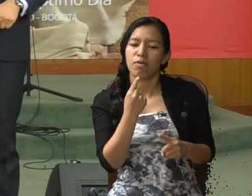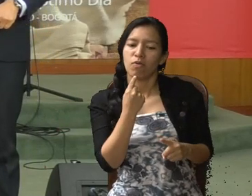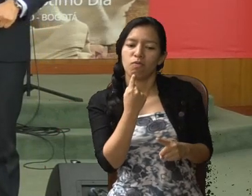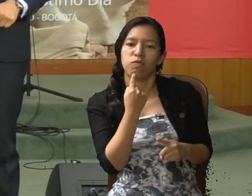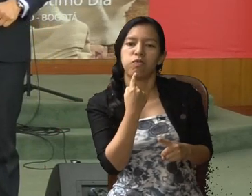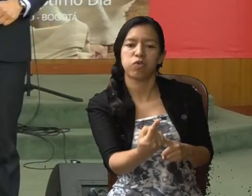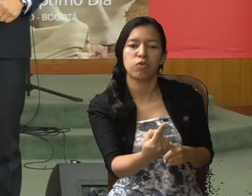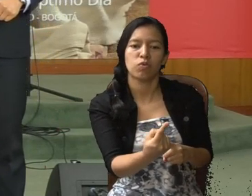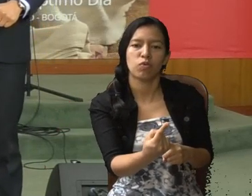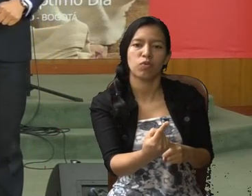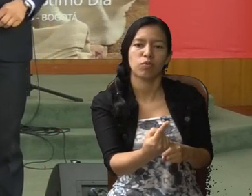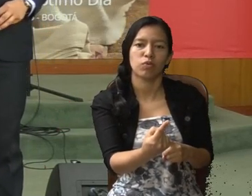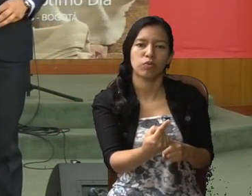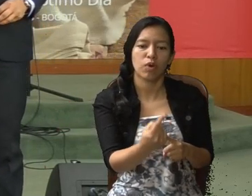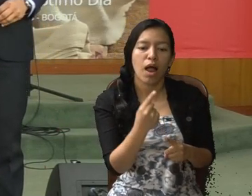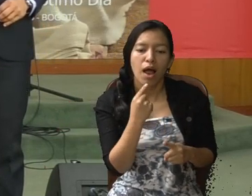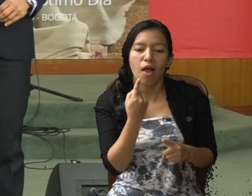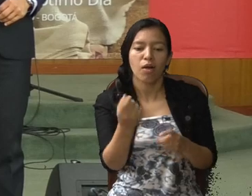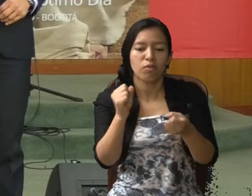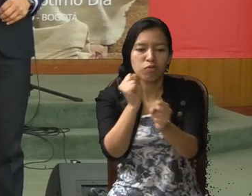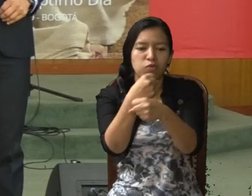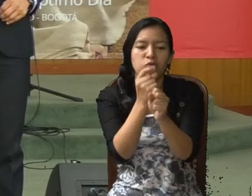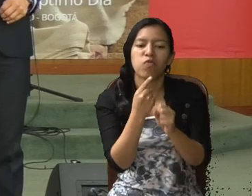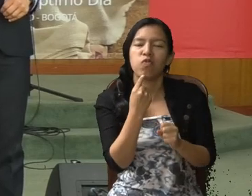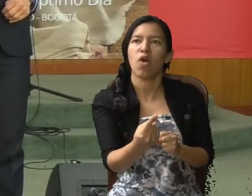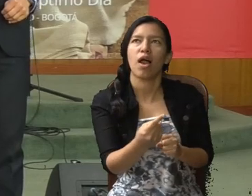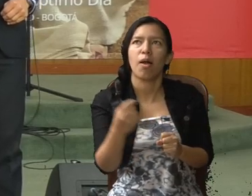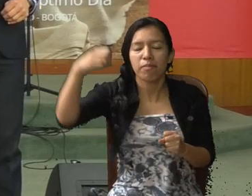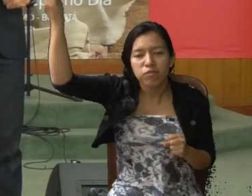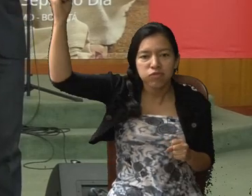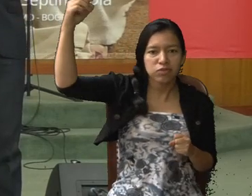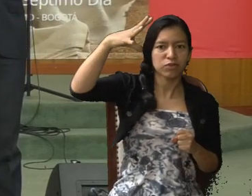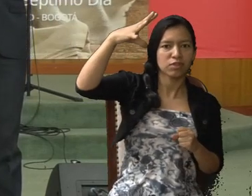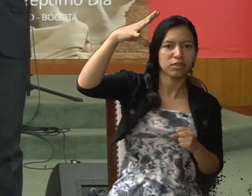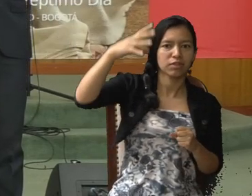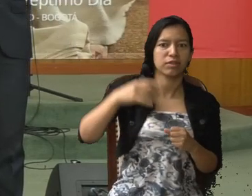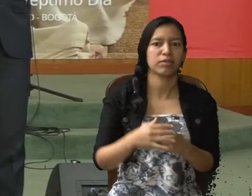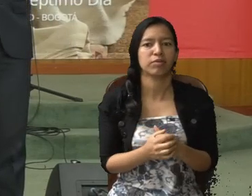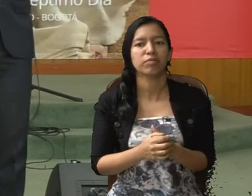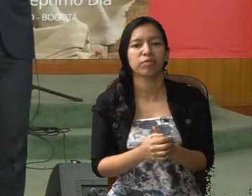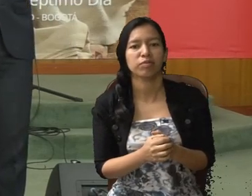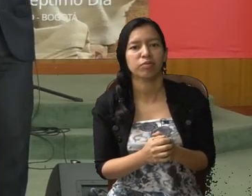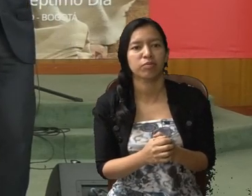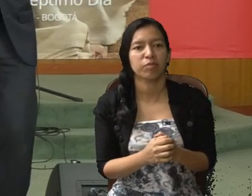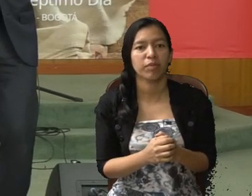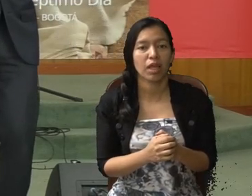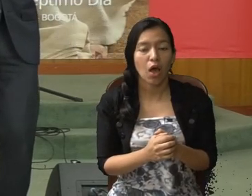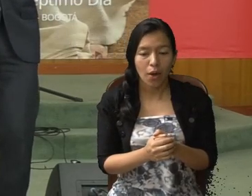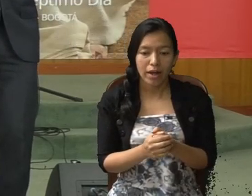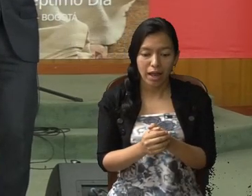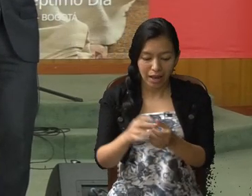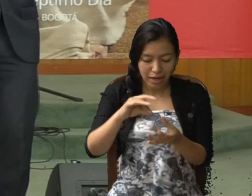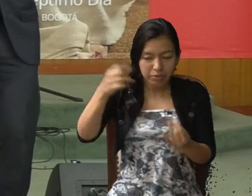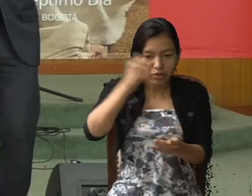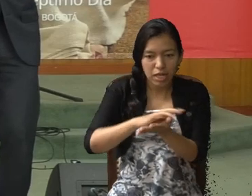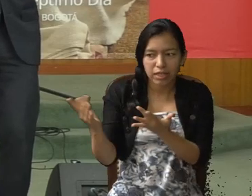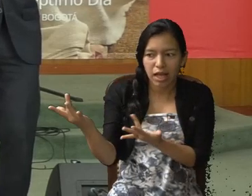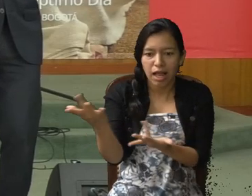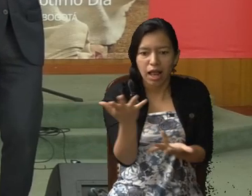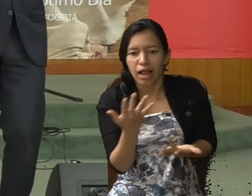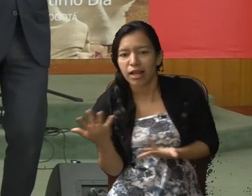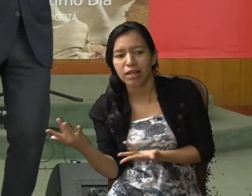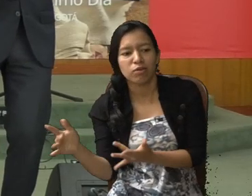la palabra creadora de Dios. Ahora fíjense en algo. El Espíritu Santo está temblando, se está